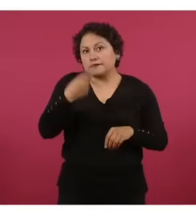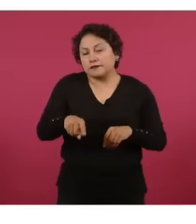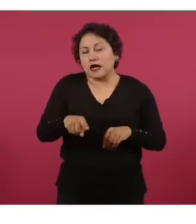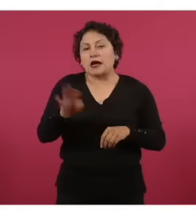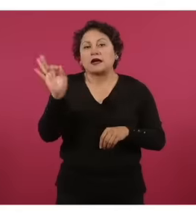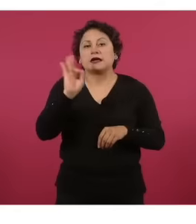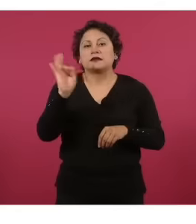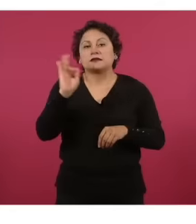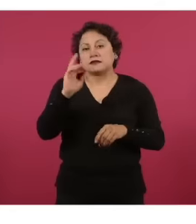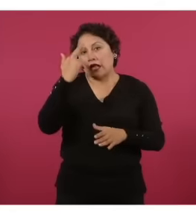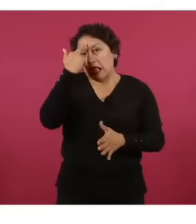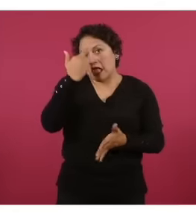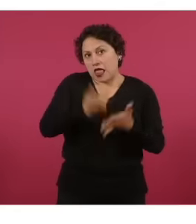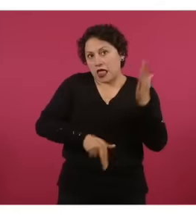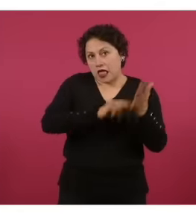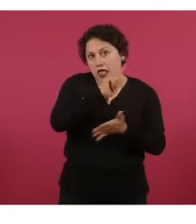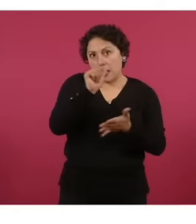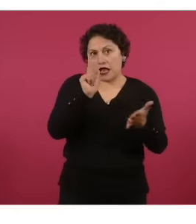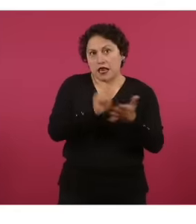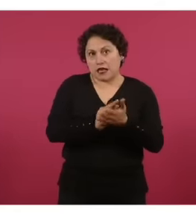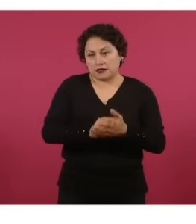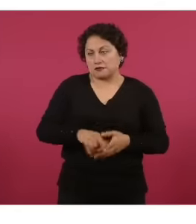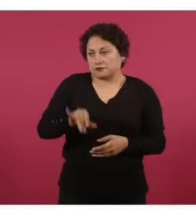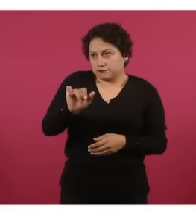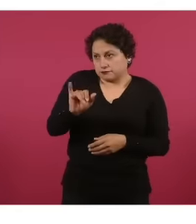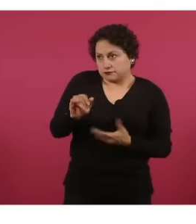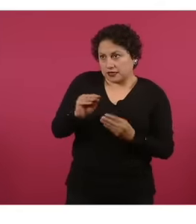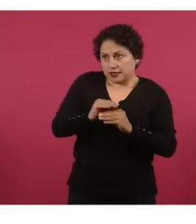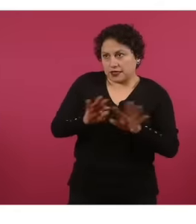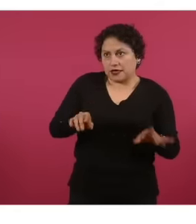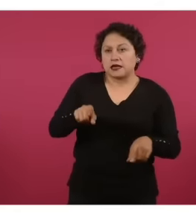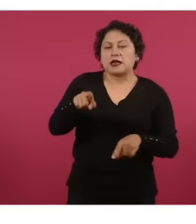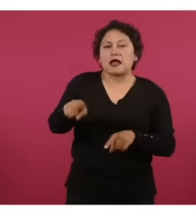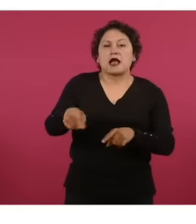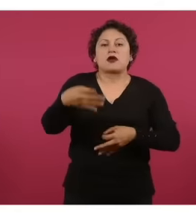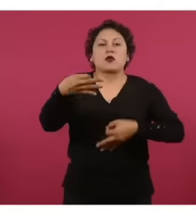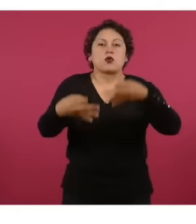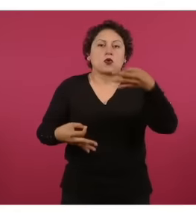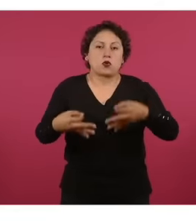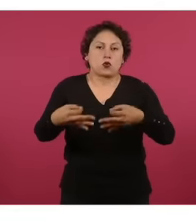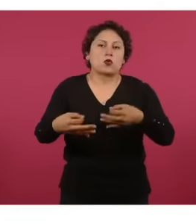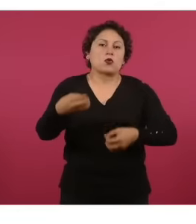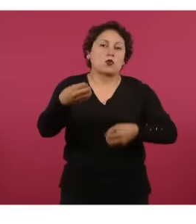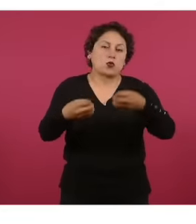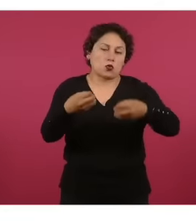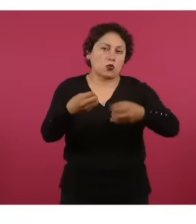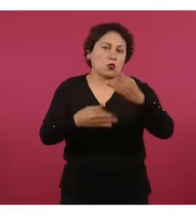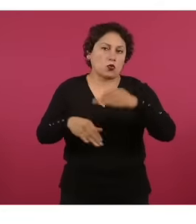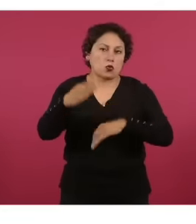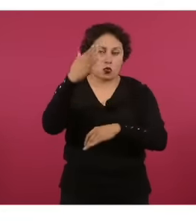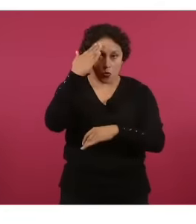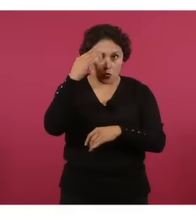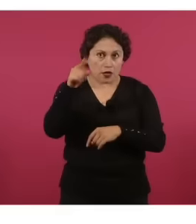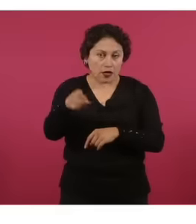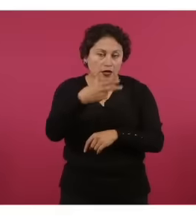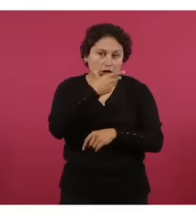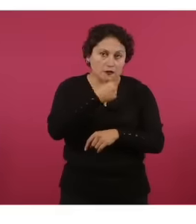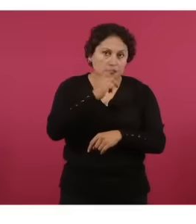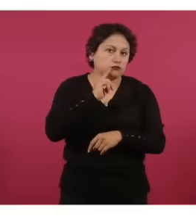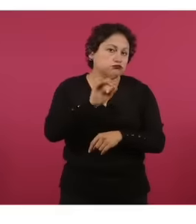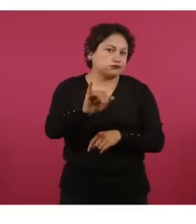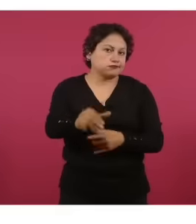para evitar el desacato del. De lo de la jueza y el juez. Sí. Bueno, el juez todavía sería si se pasa. Pero es que eso no es serio.